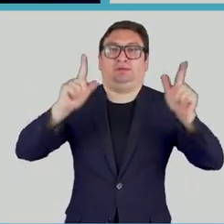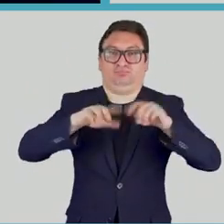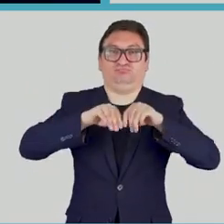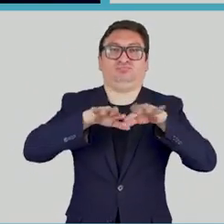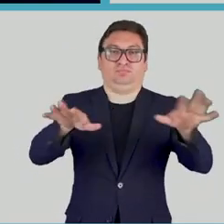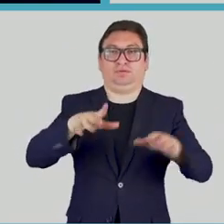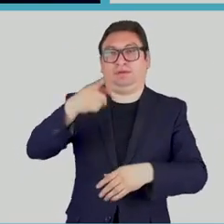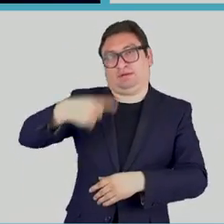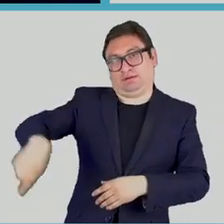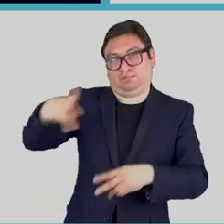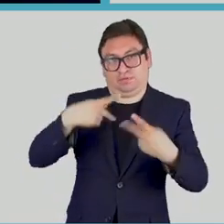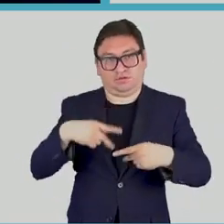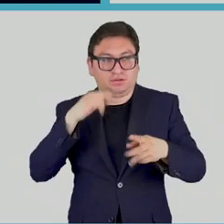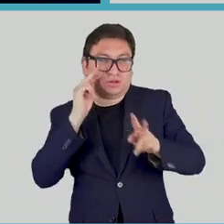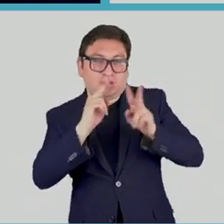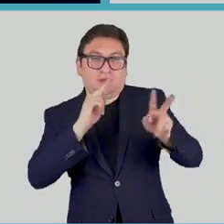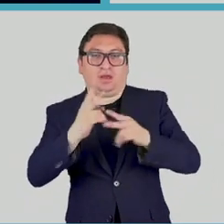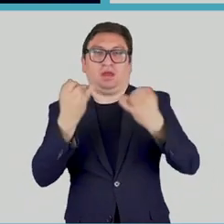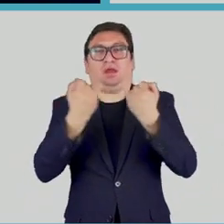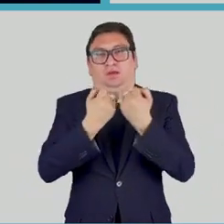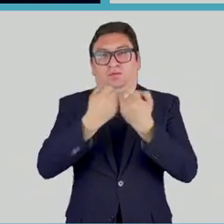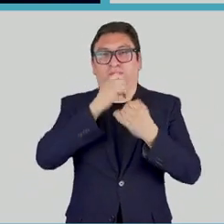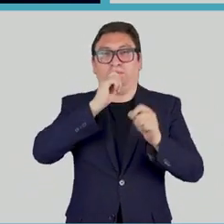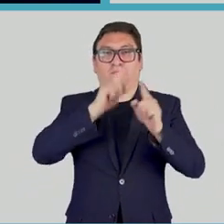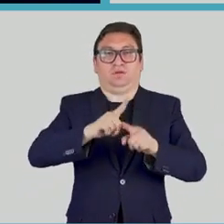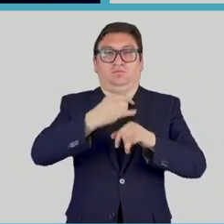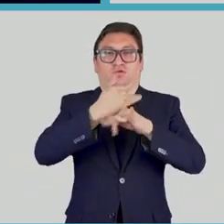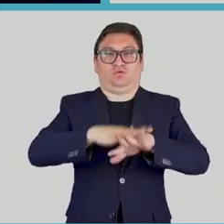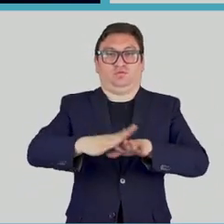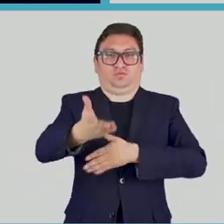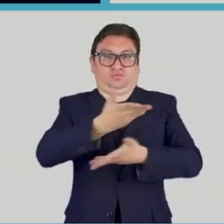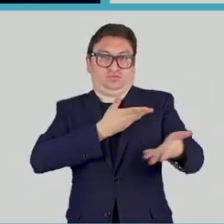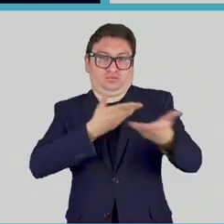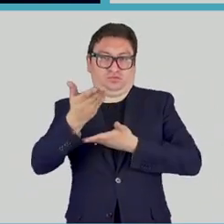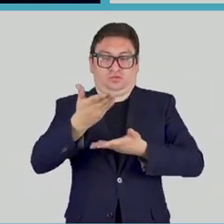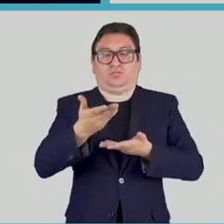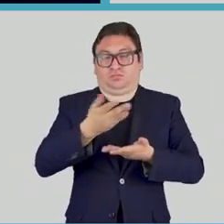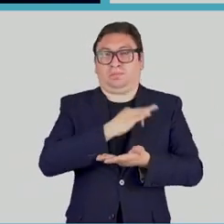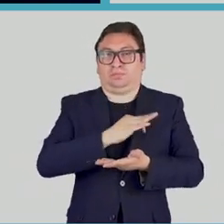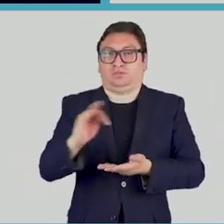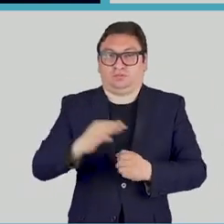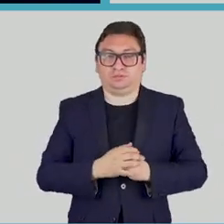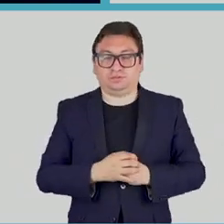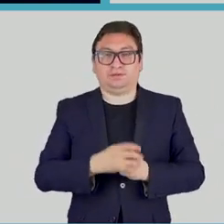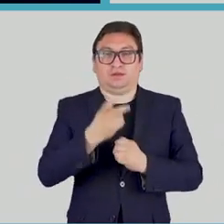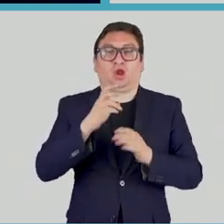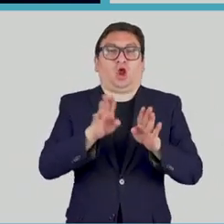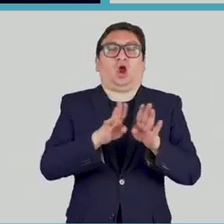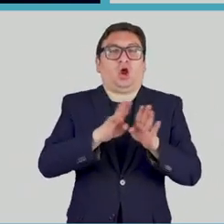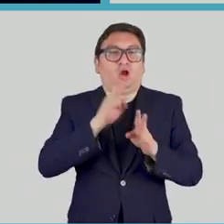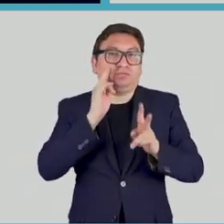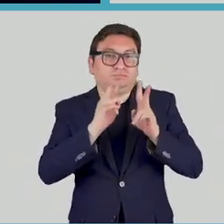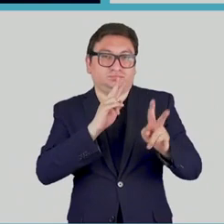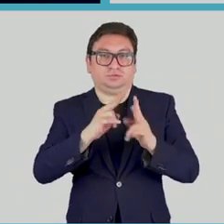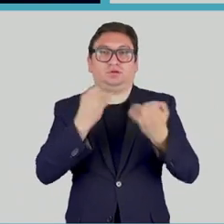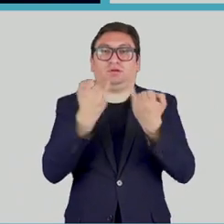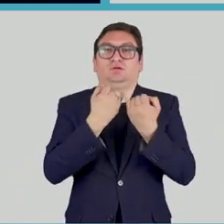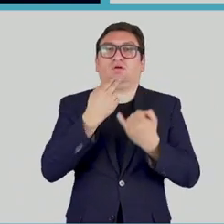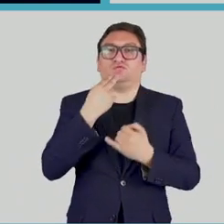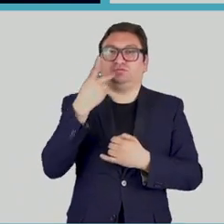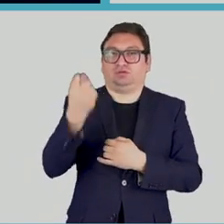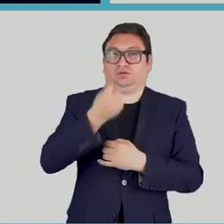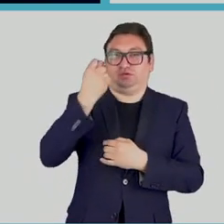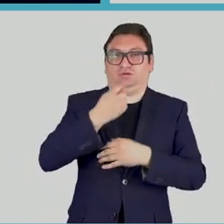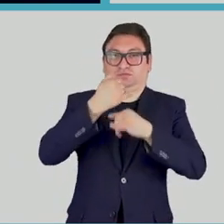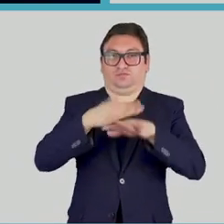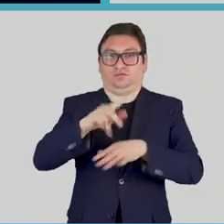y como audiencias también la posibilidad de recibir esa información de qué manera se procesa Incluso el uso